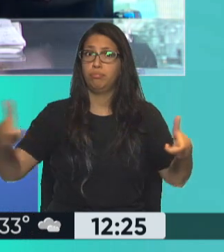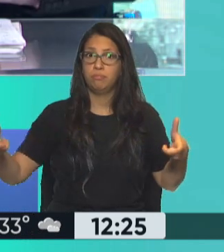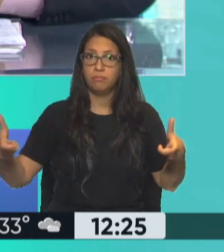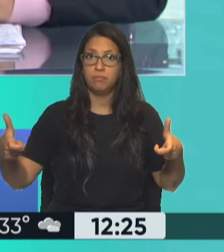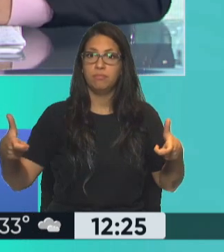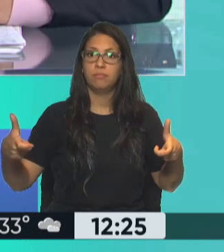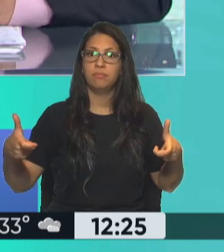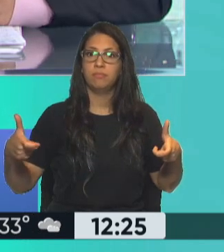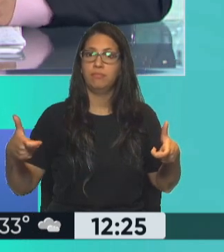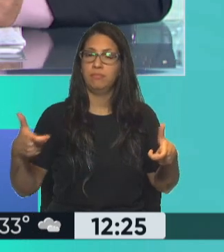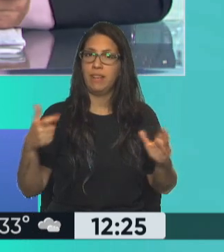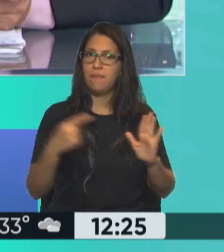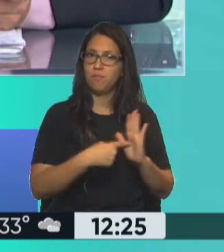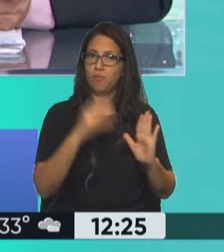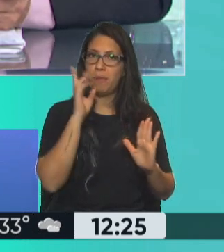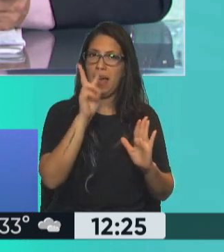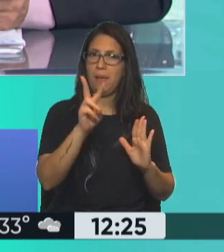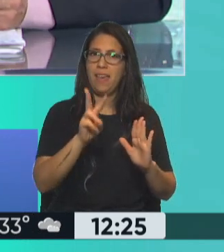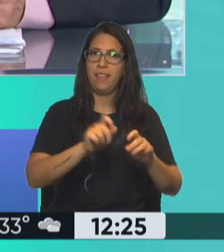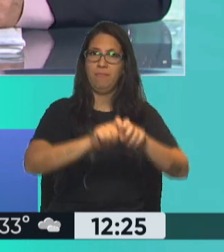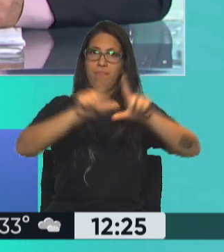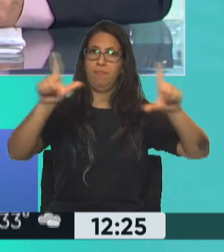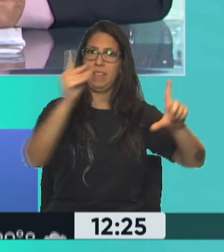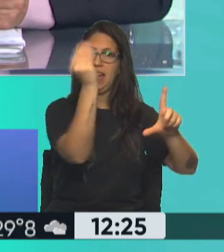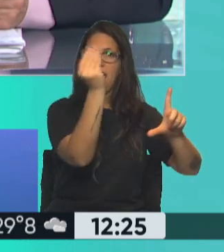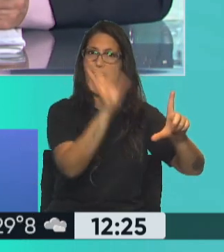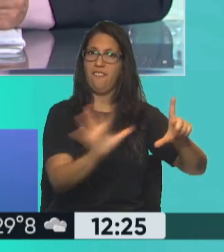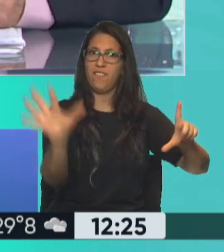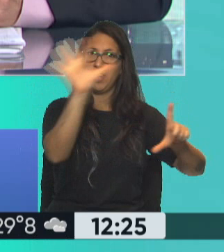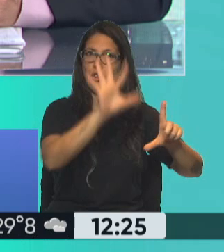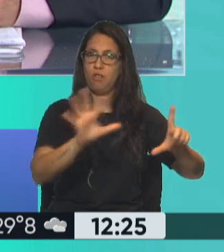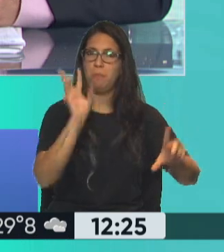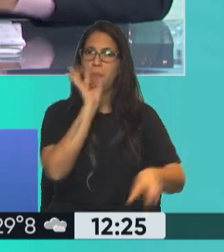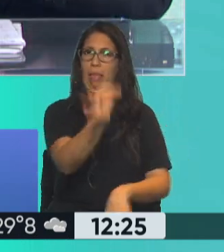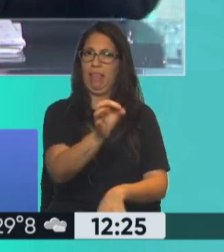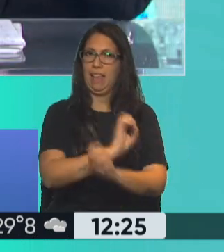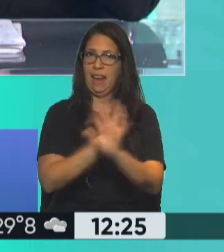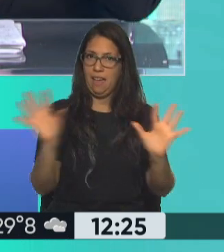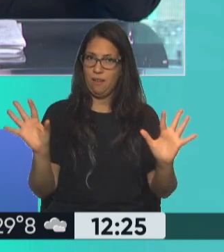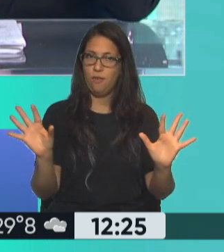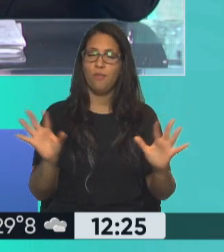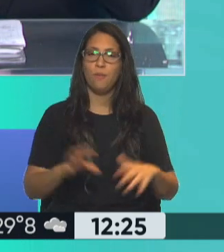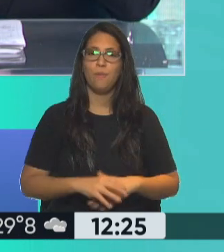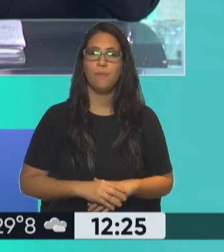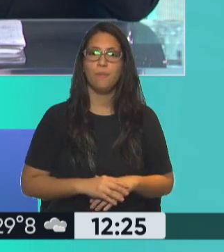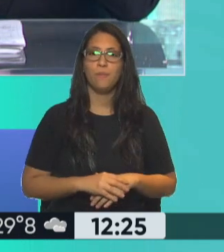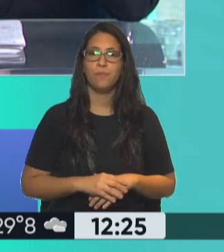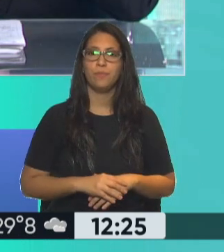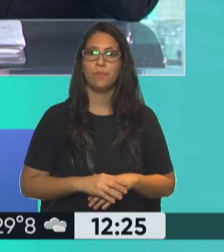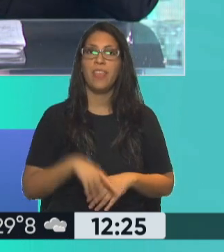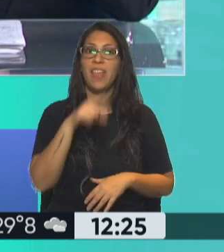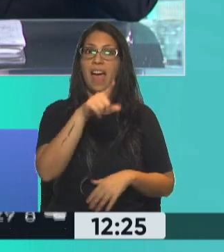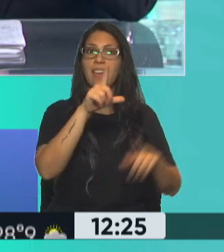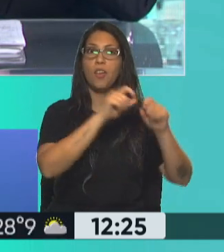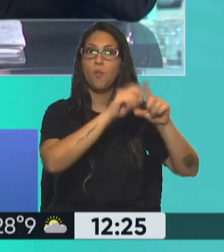Y lo podemos, si te parece, compartimos una gráfica que lo explica muy claramente, porque sobre esos datos podemos